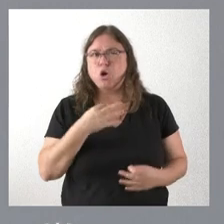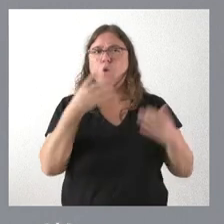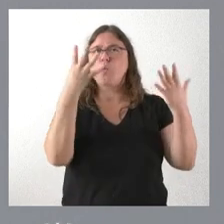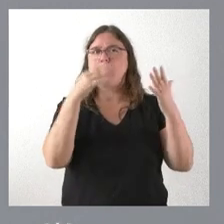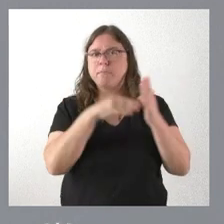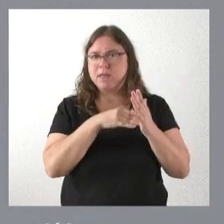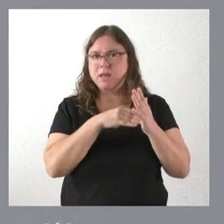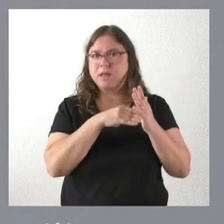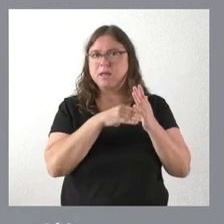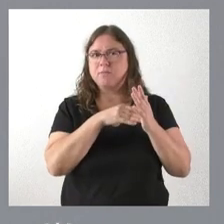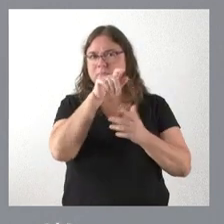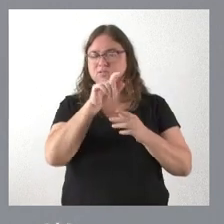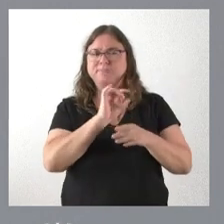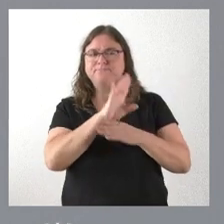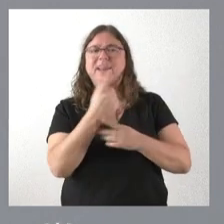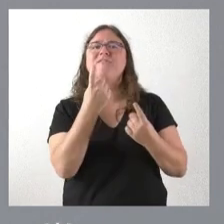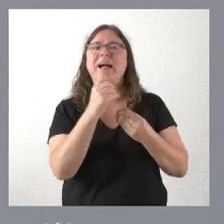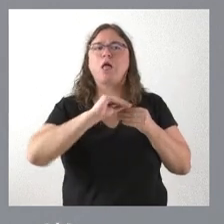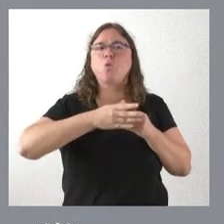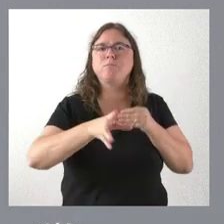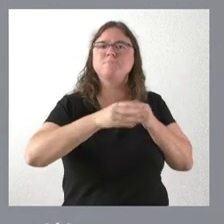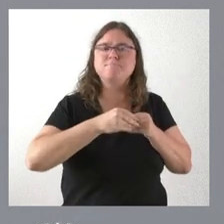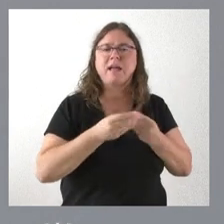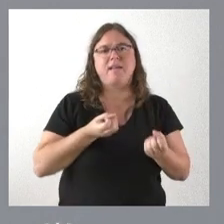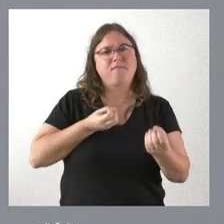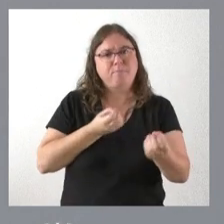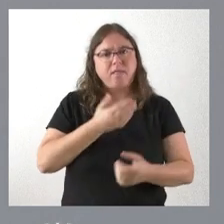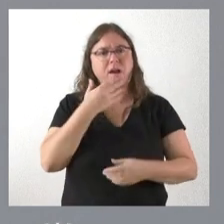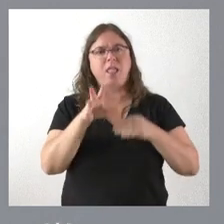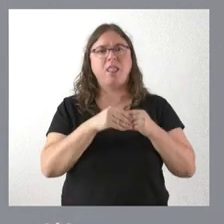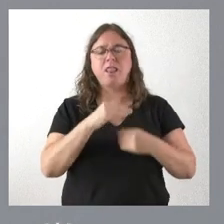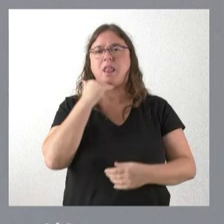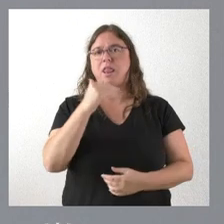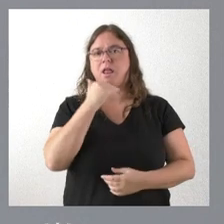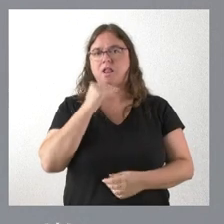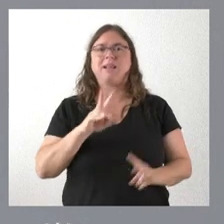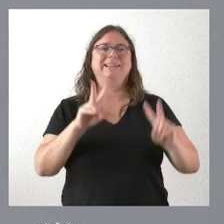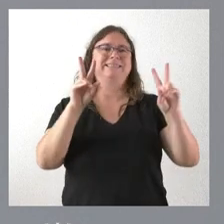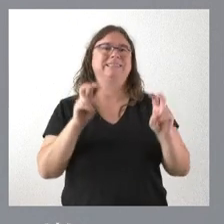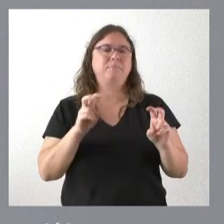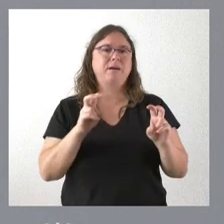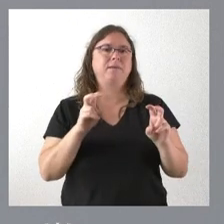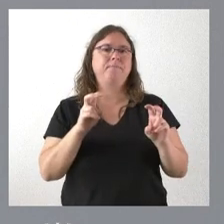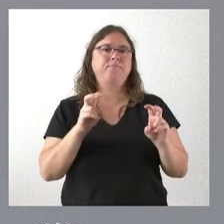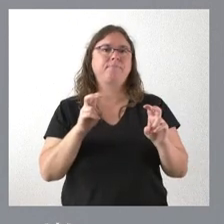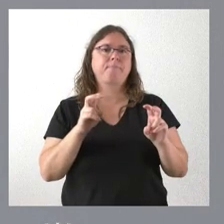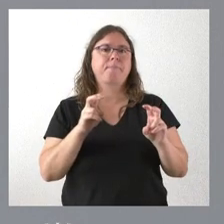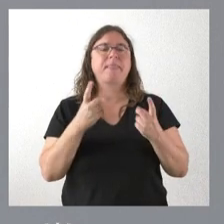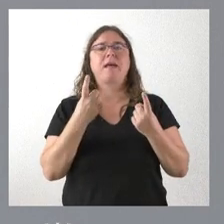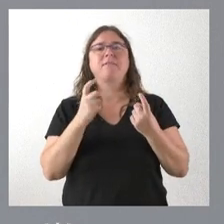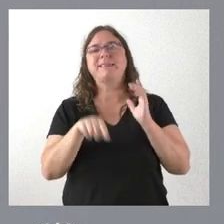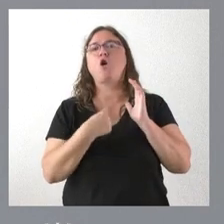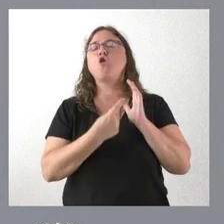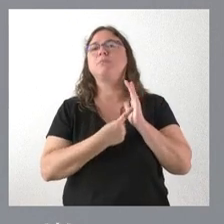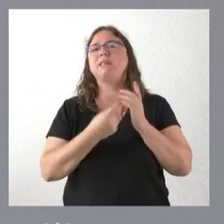9.000 Pues a algún tipo de demanda de información adicional respecto de la necesidad de completar la